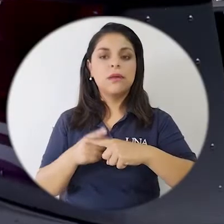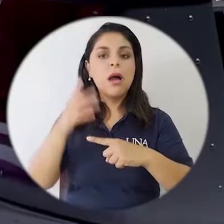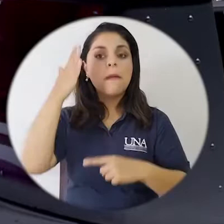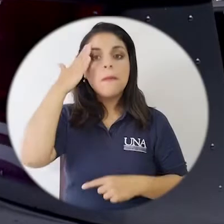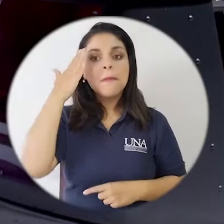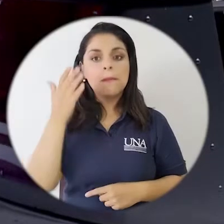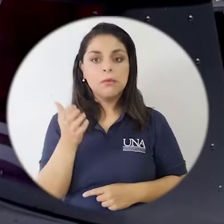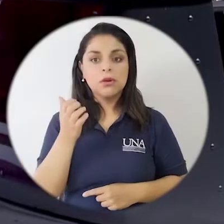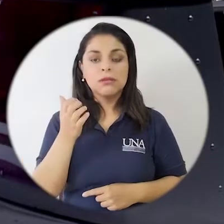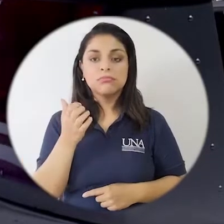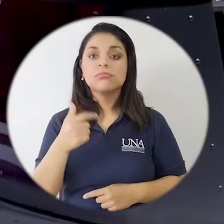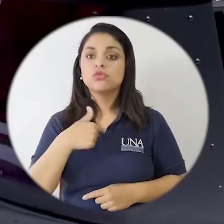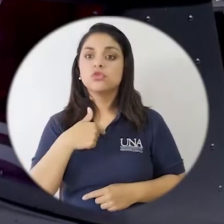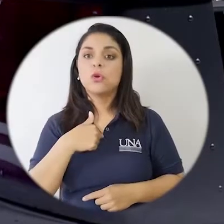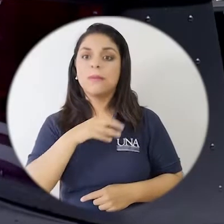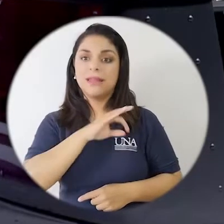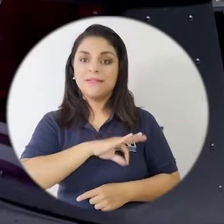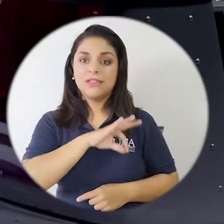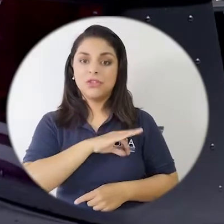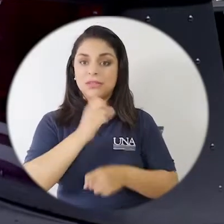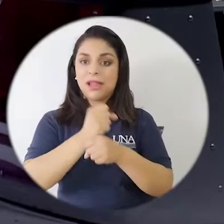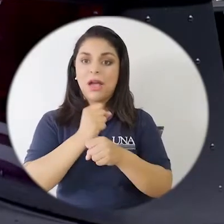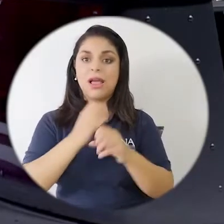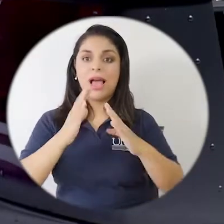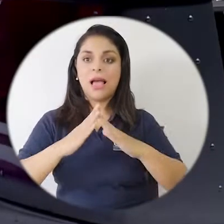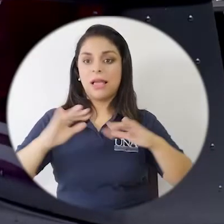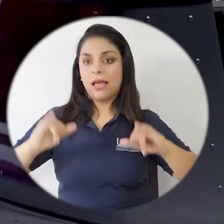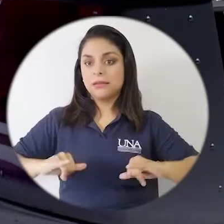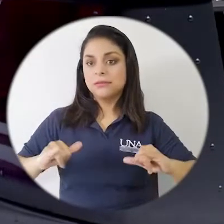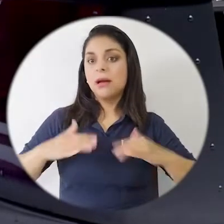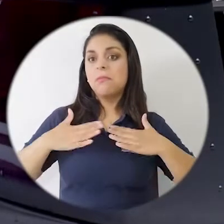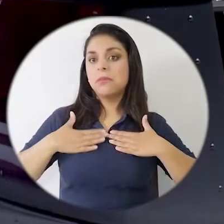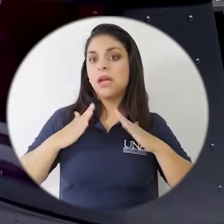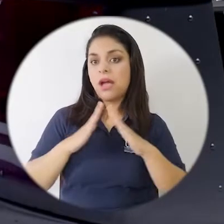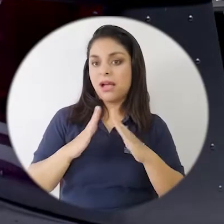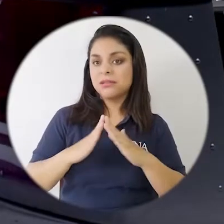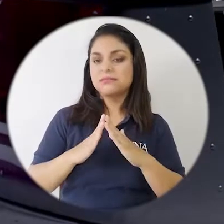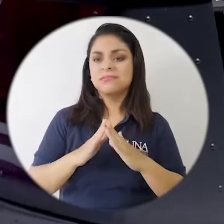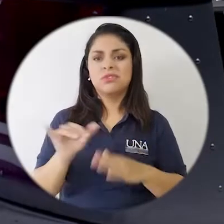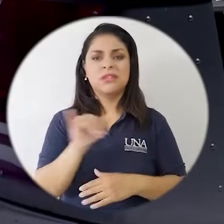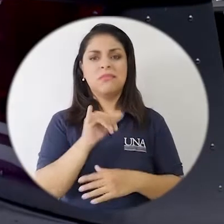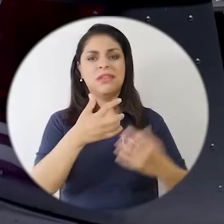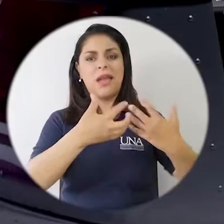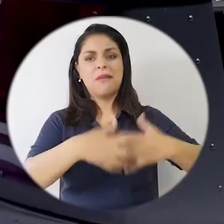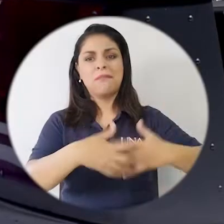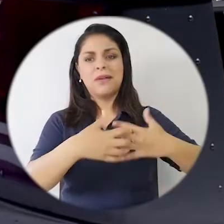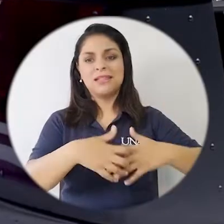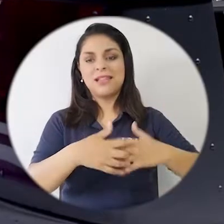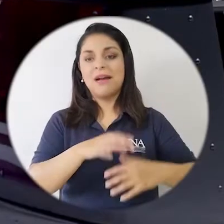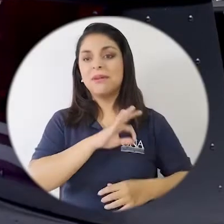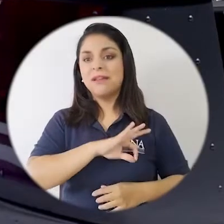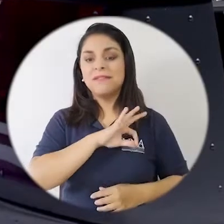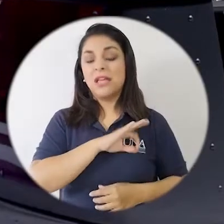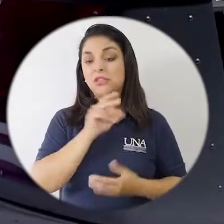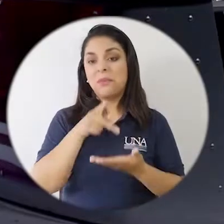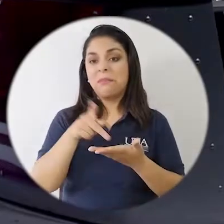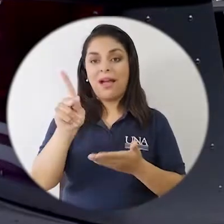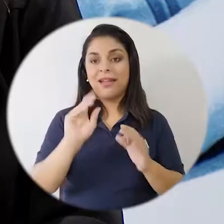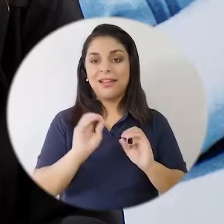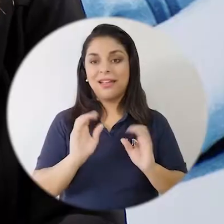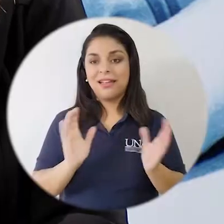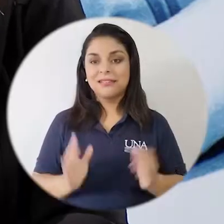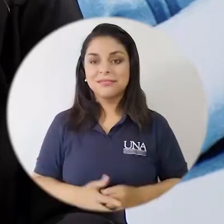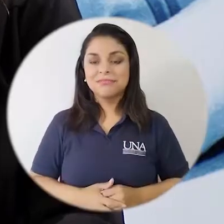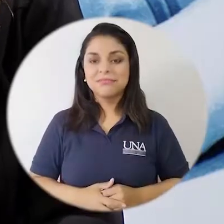bien usted se beneficia del teletrabajo, de hacerlo en su casa y demás, la empresa también se beneficia de un costo que no está